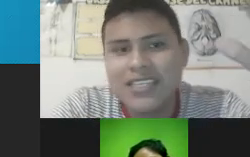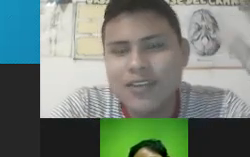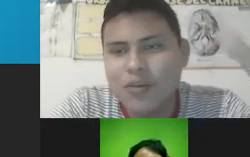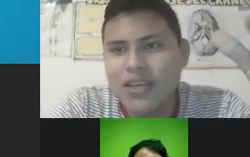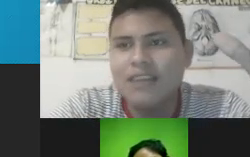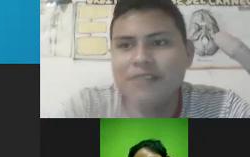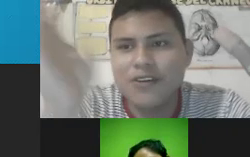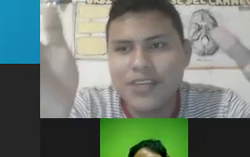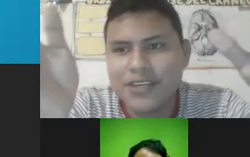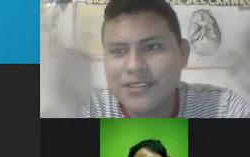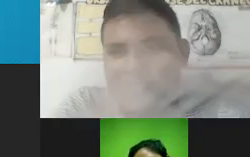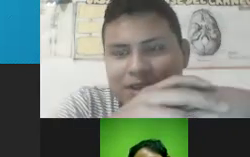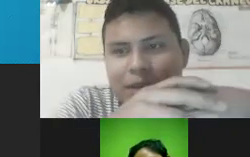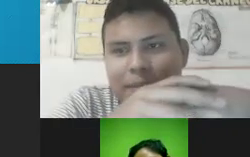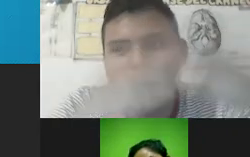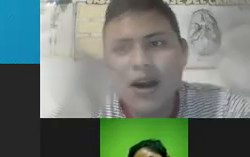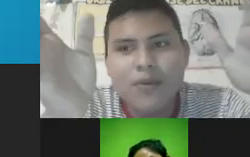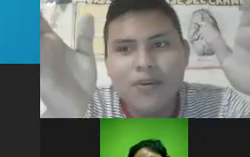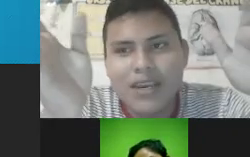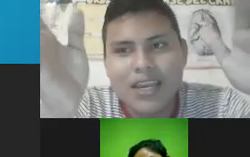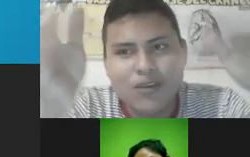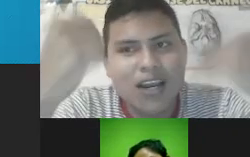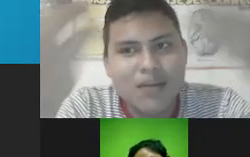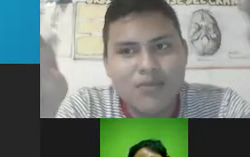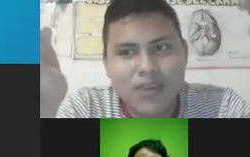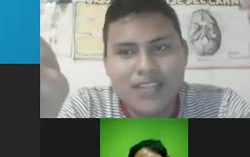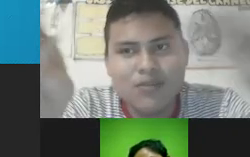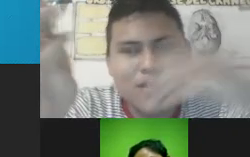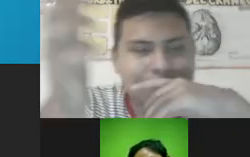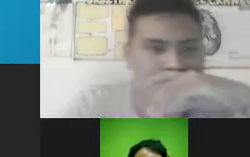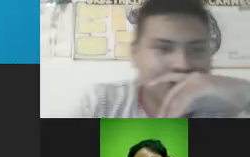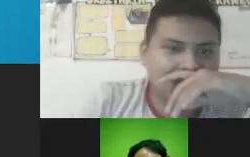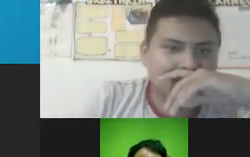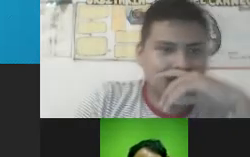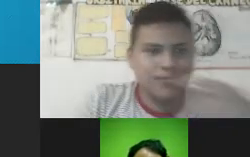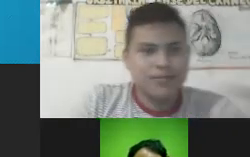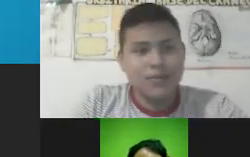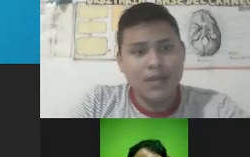diferencia entre anatomía y fisiología, pero ambos son lo mismo, el ser humano,